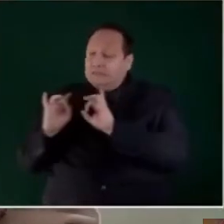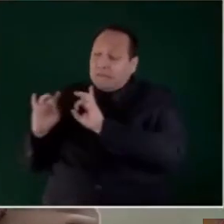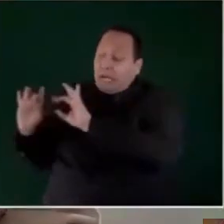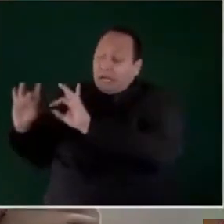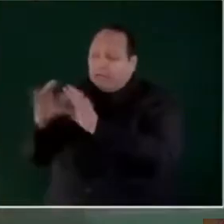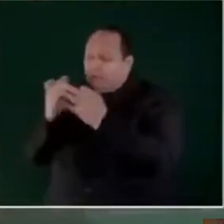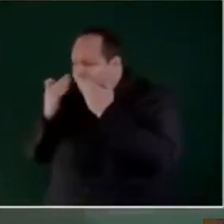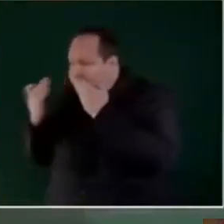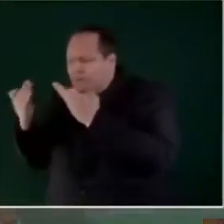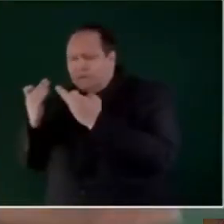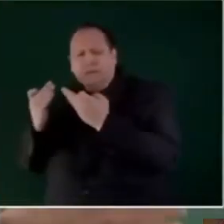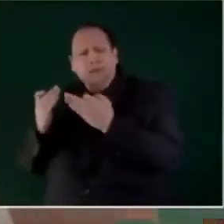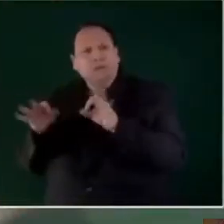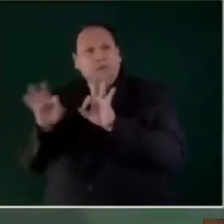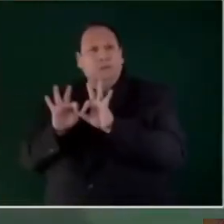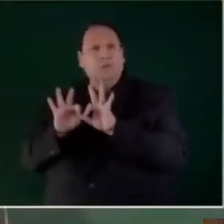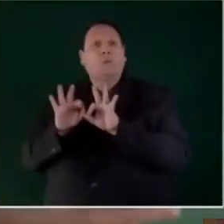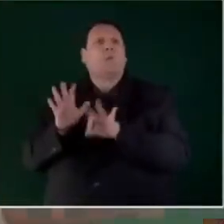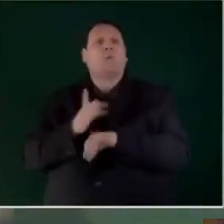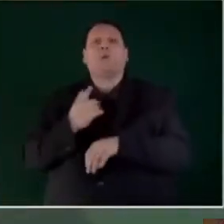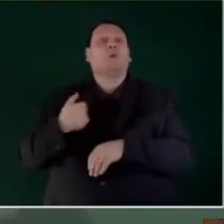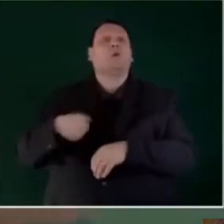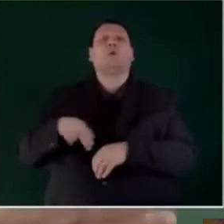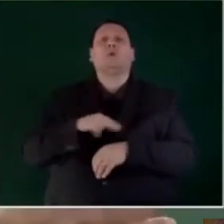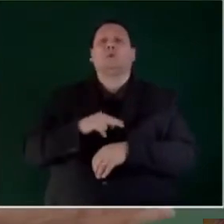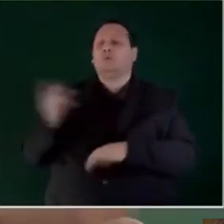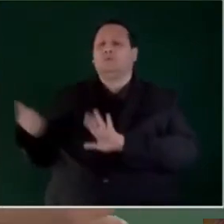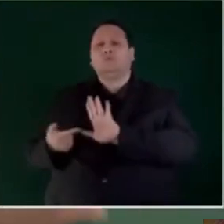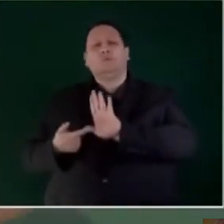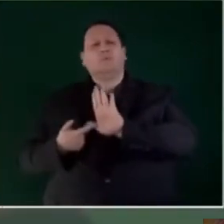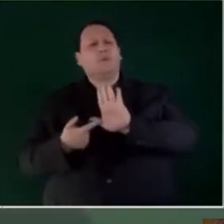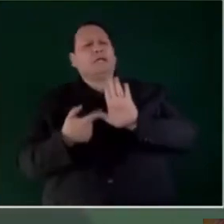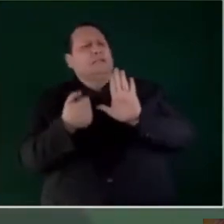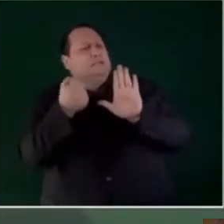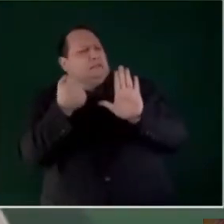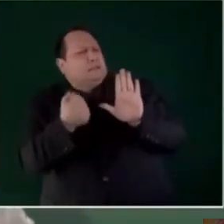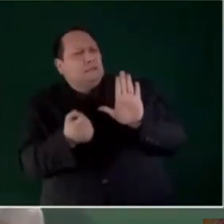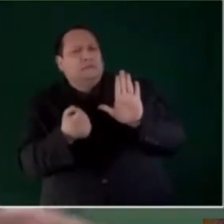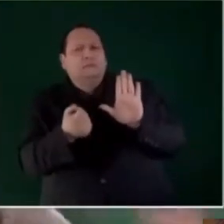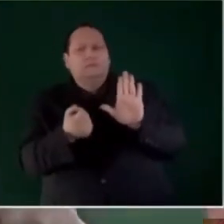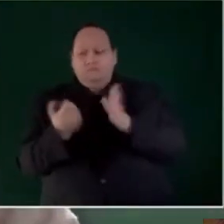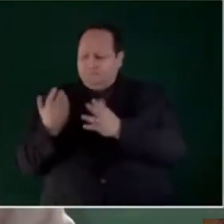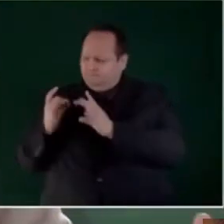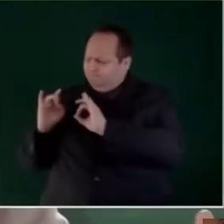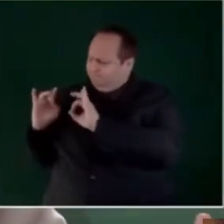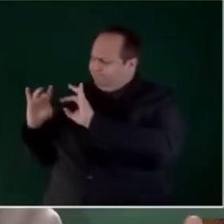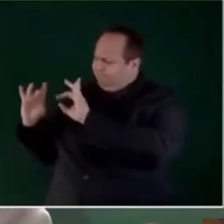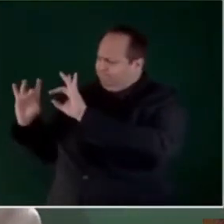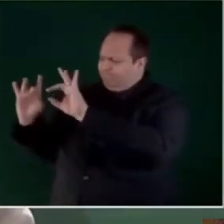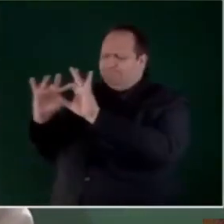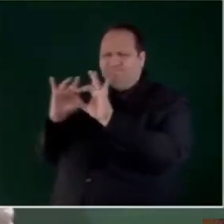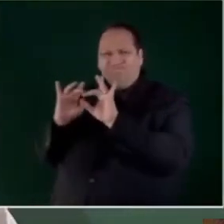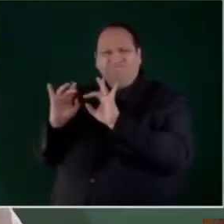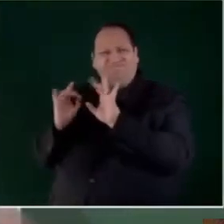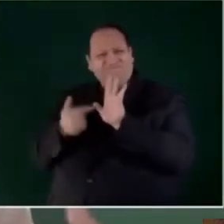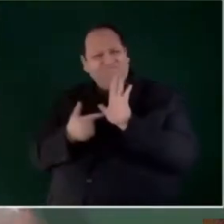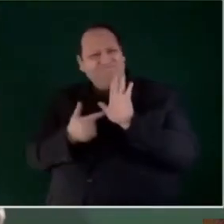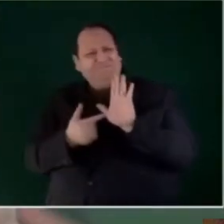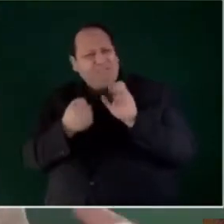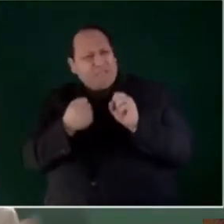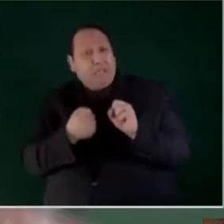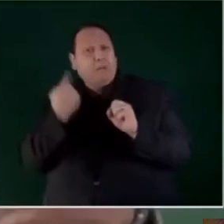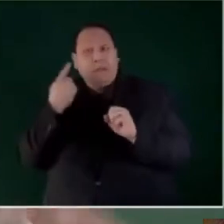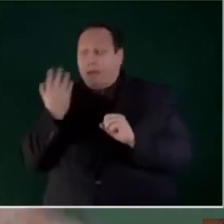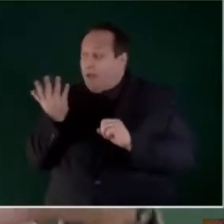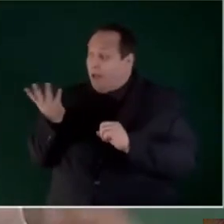sucediendo, porque nosotros lo que estamos garantizando son condiciones para